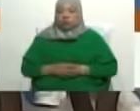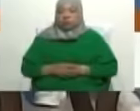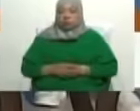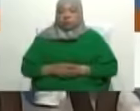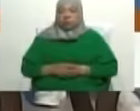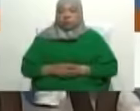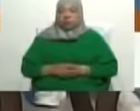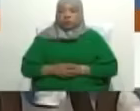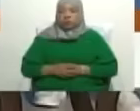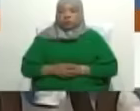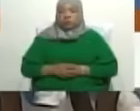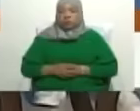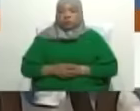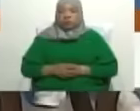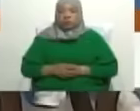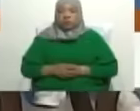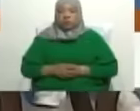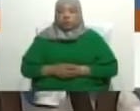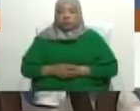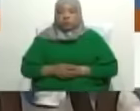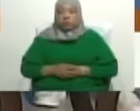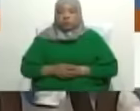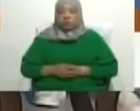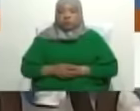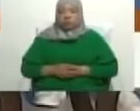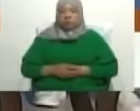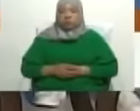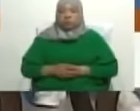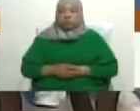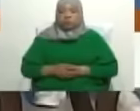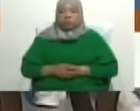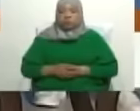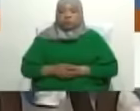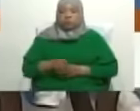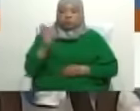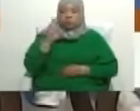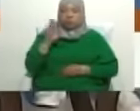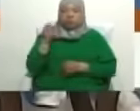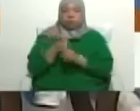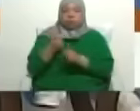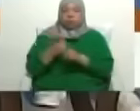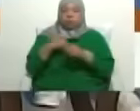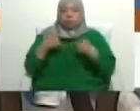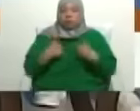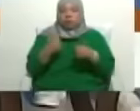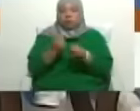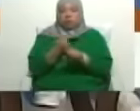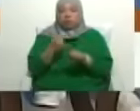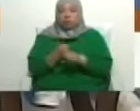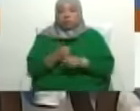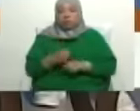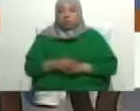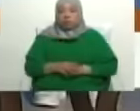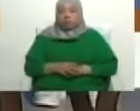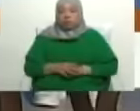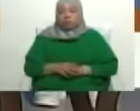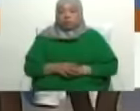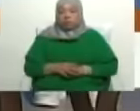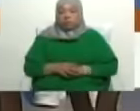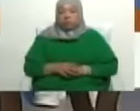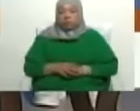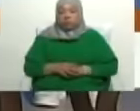Evidencia de daño de tanque. No, no, no vamos a poner esa basura, no la vamos a poner. Me da demasiado asco, no la vamos a poner.